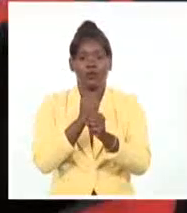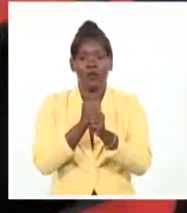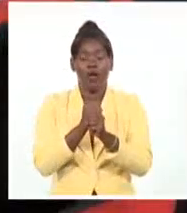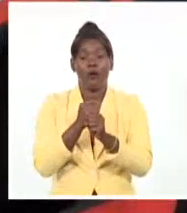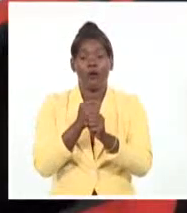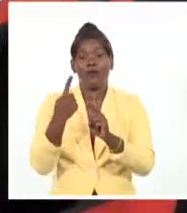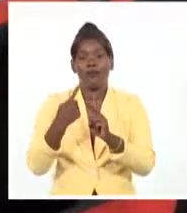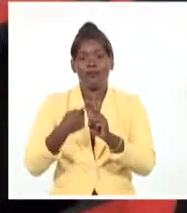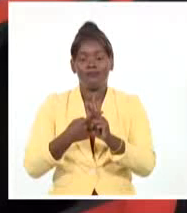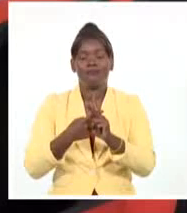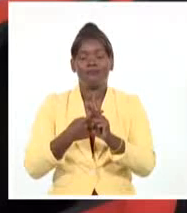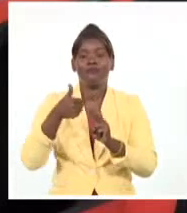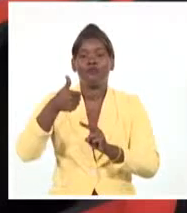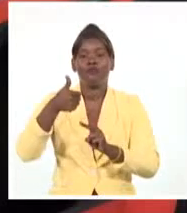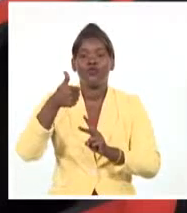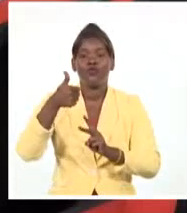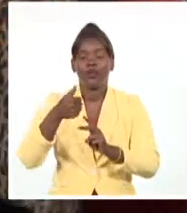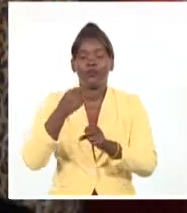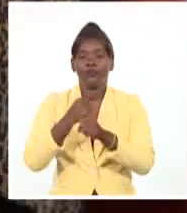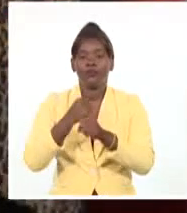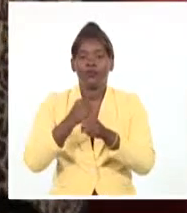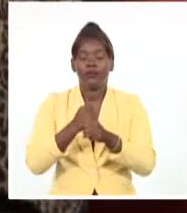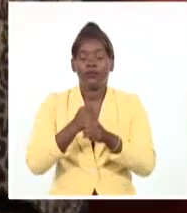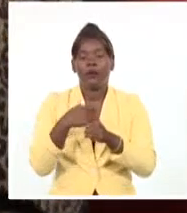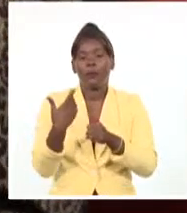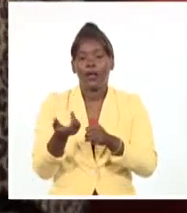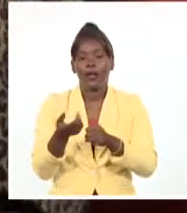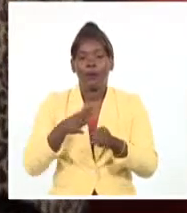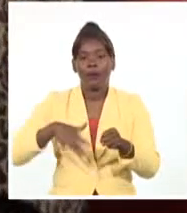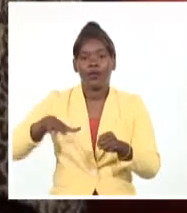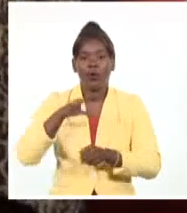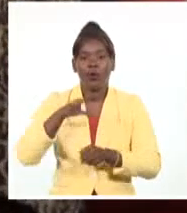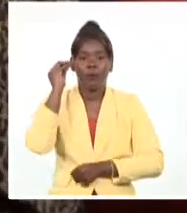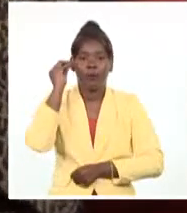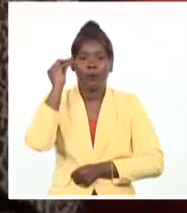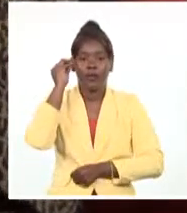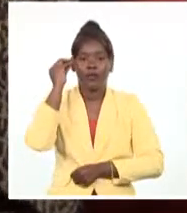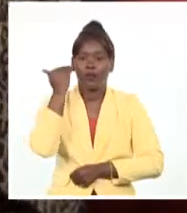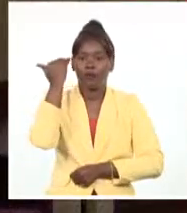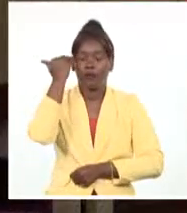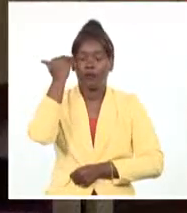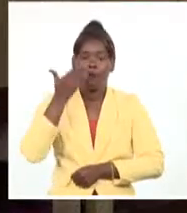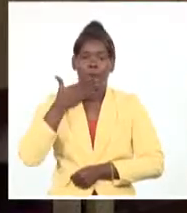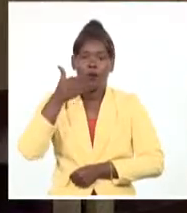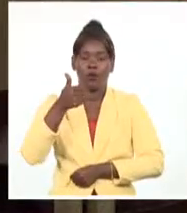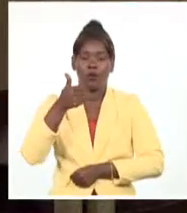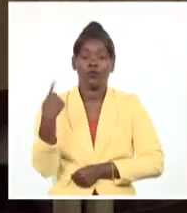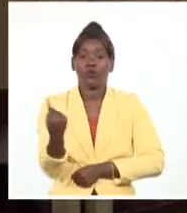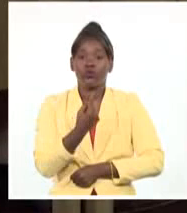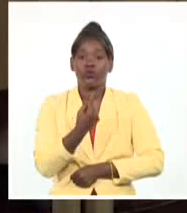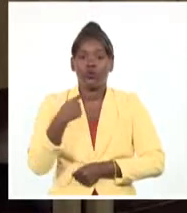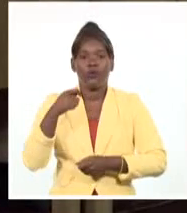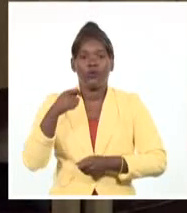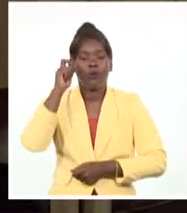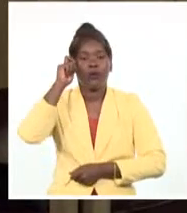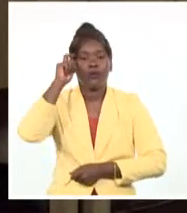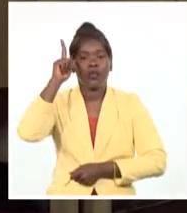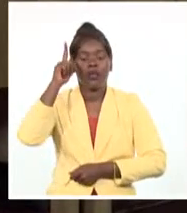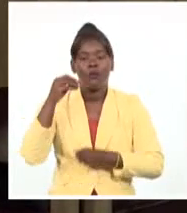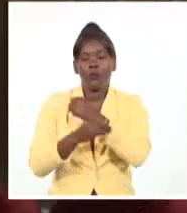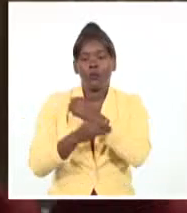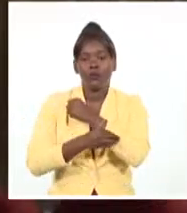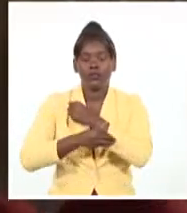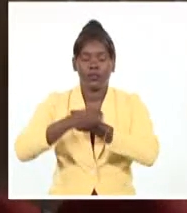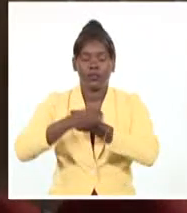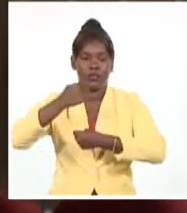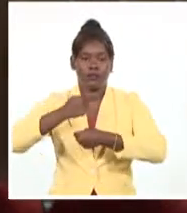prácticas. De todo ello se habló en esta reunión, que más que todo fue un intercambio de cómo explotar de mejor manera nuestras potencialidades y